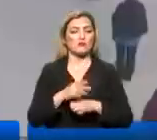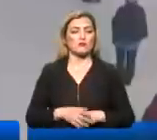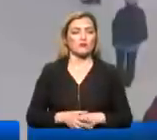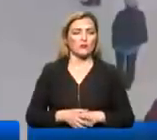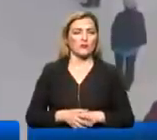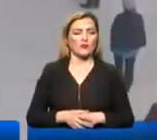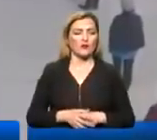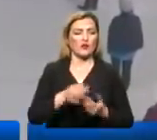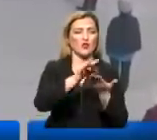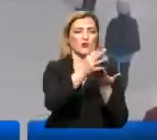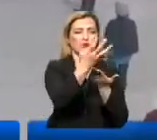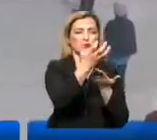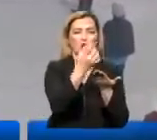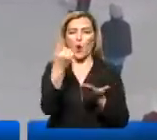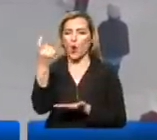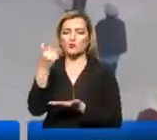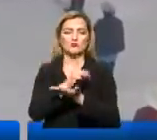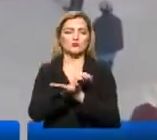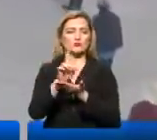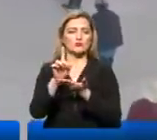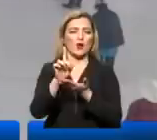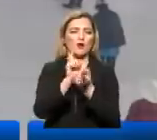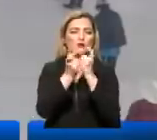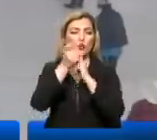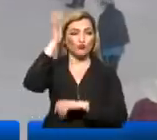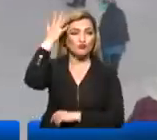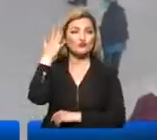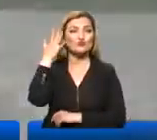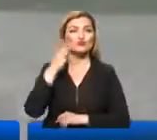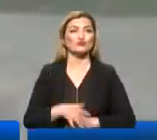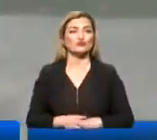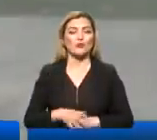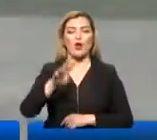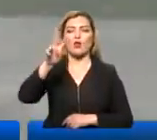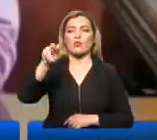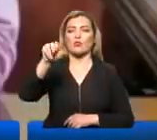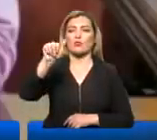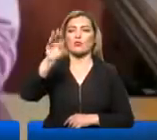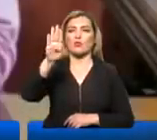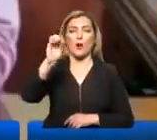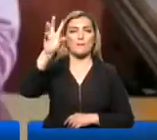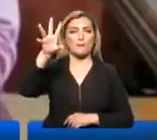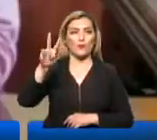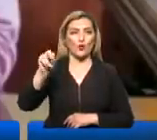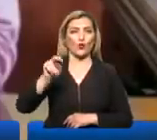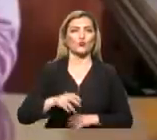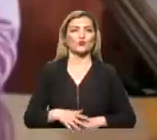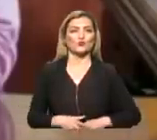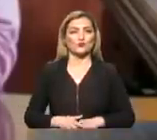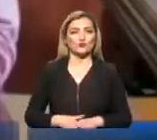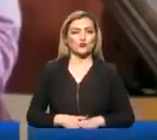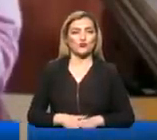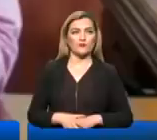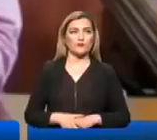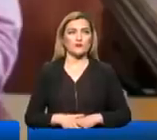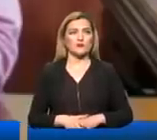que 11 de los 15 cantones hace una semana adoptaron el semáforo amarillo. Nabón es uno de ellos. Esto ha sido en virtud